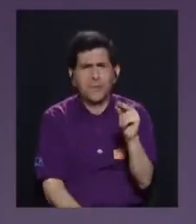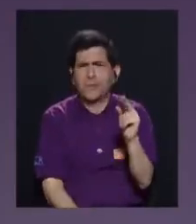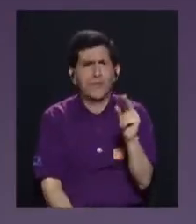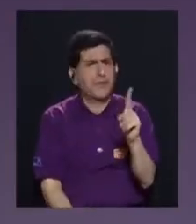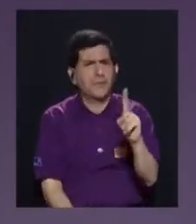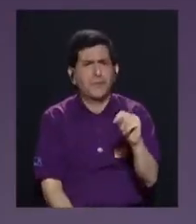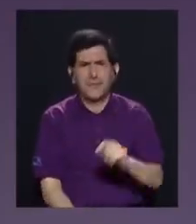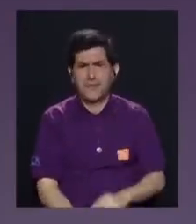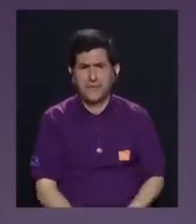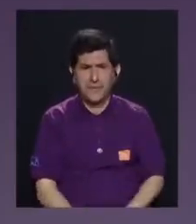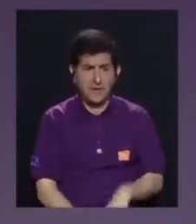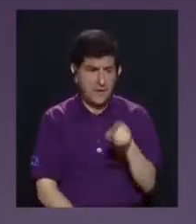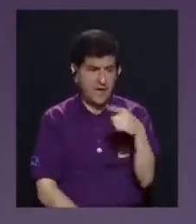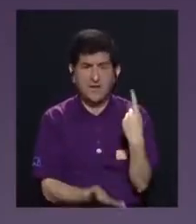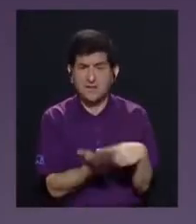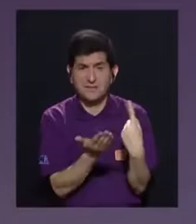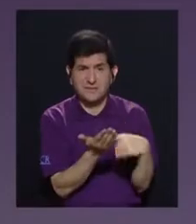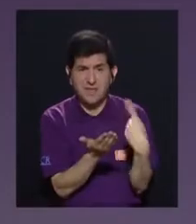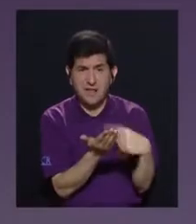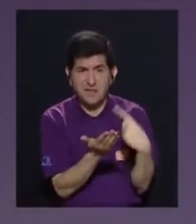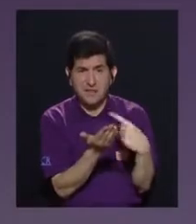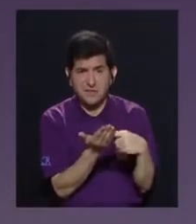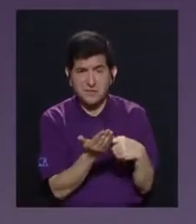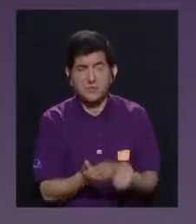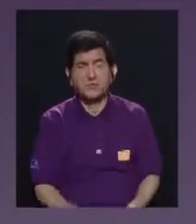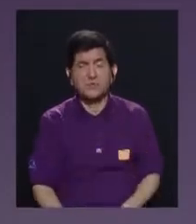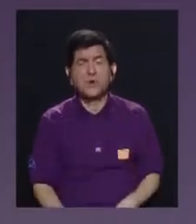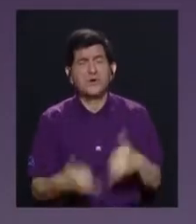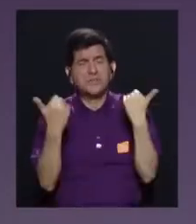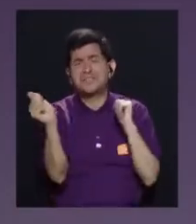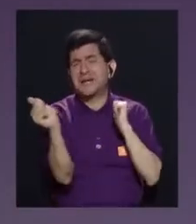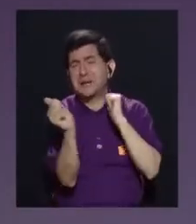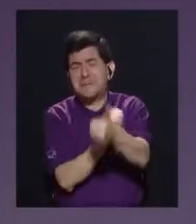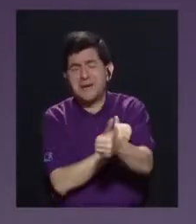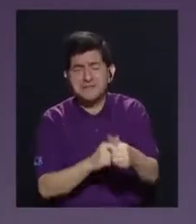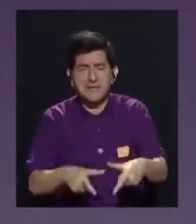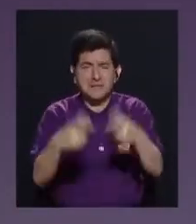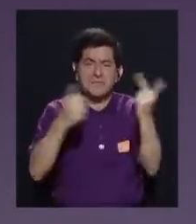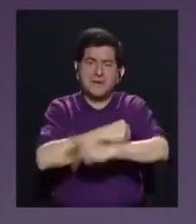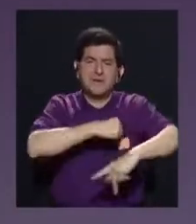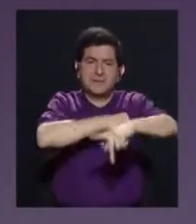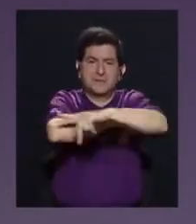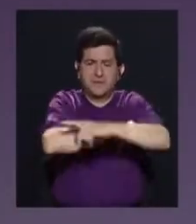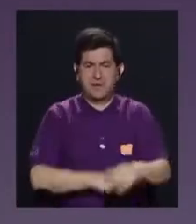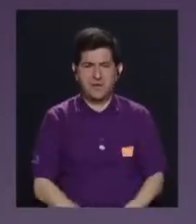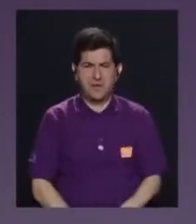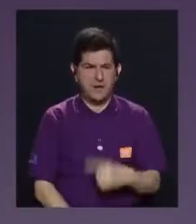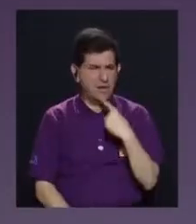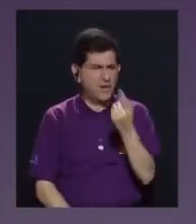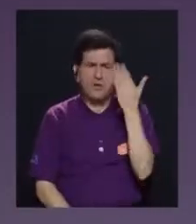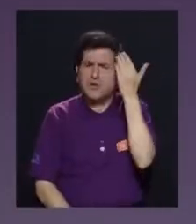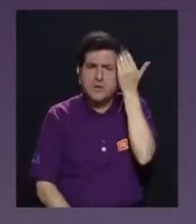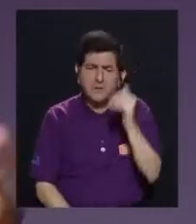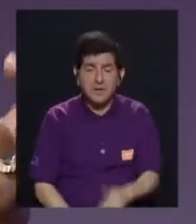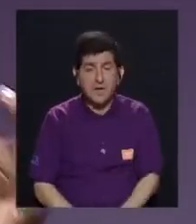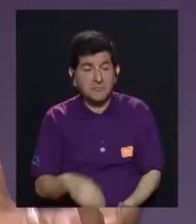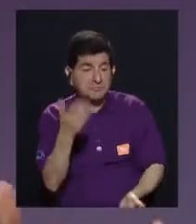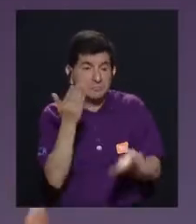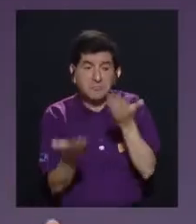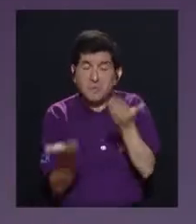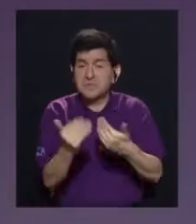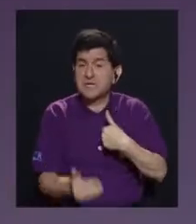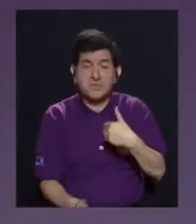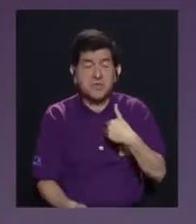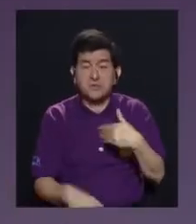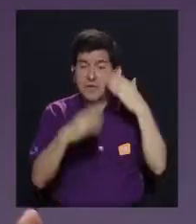eso es una discusión dada y superada en la mayoría de los países digo porque de repente como no